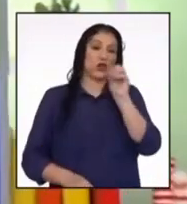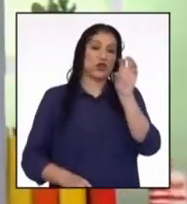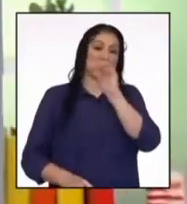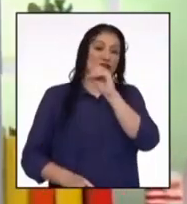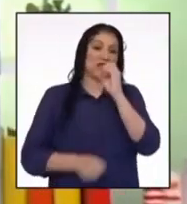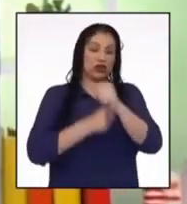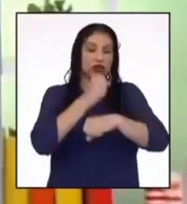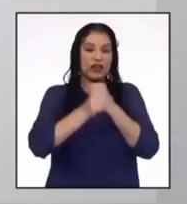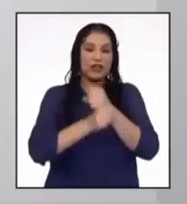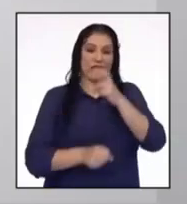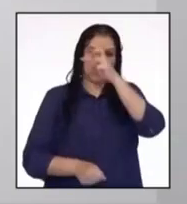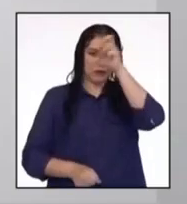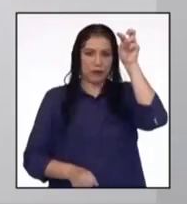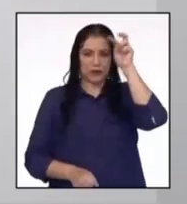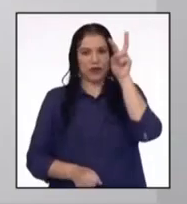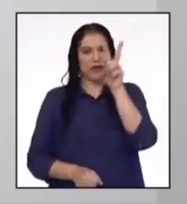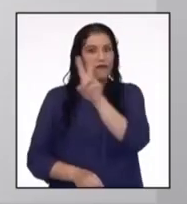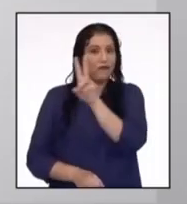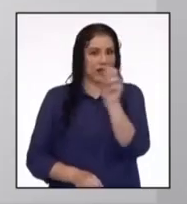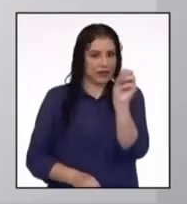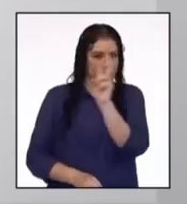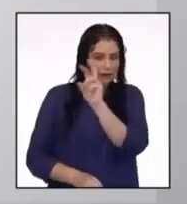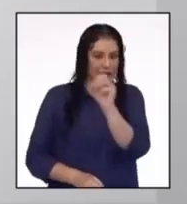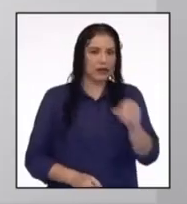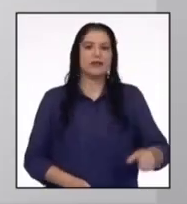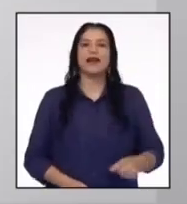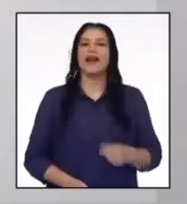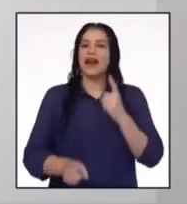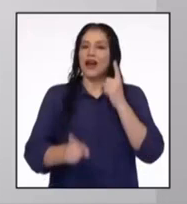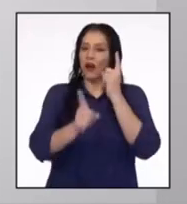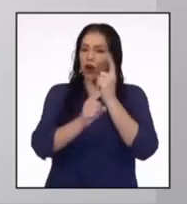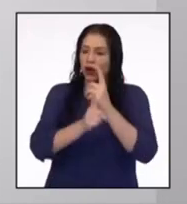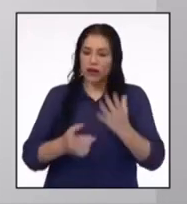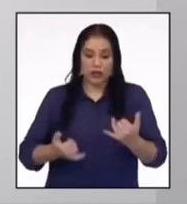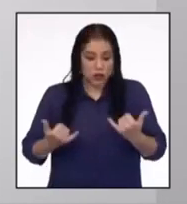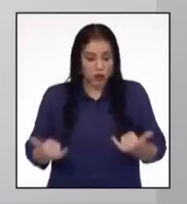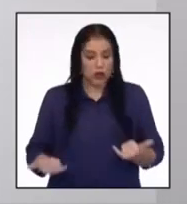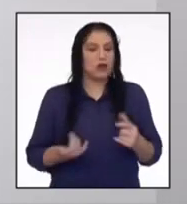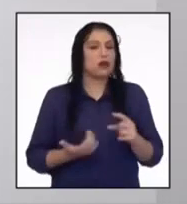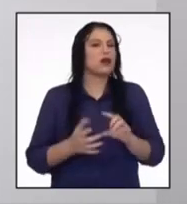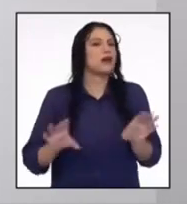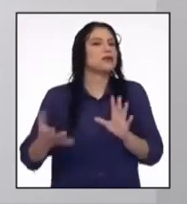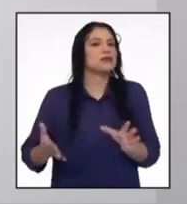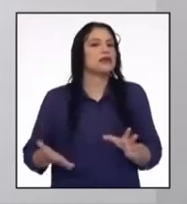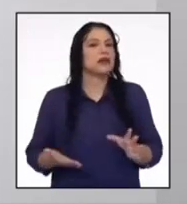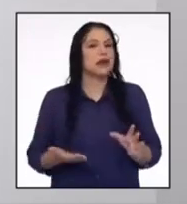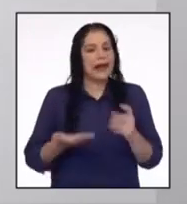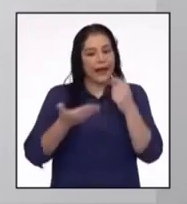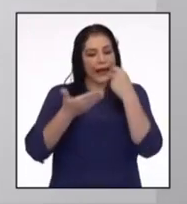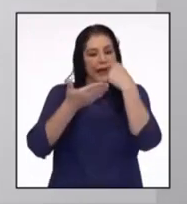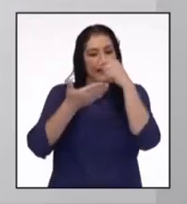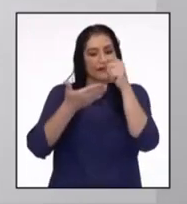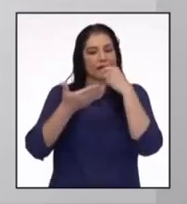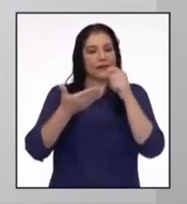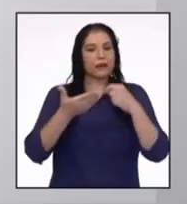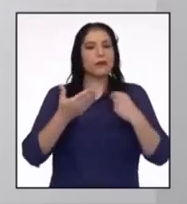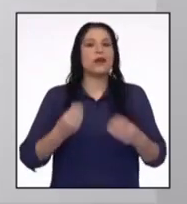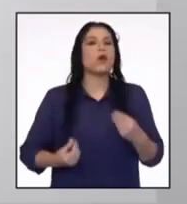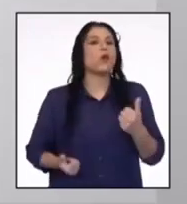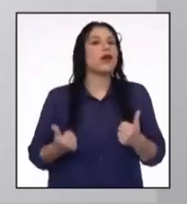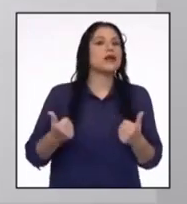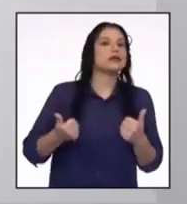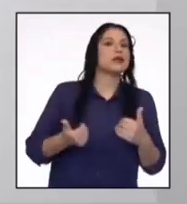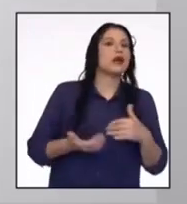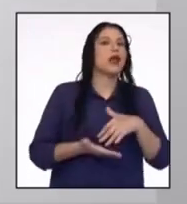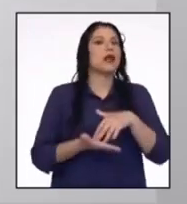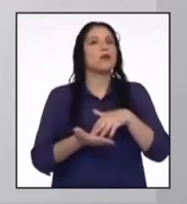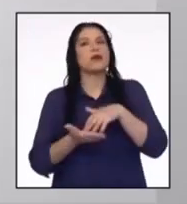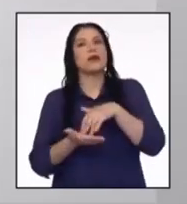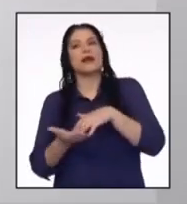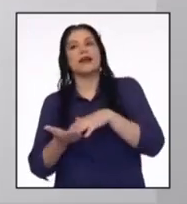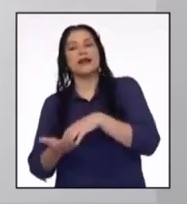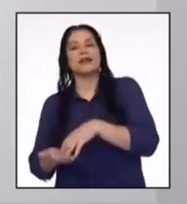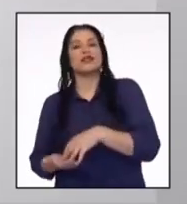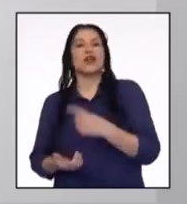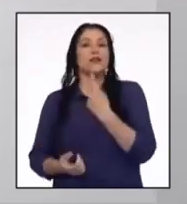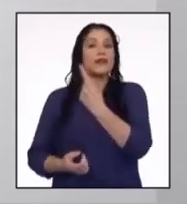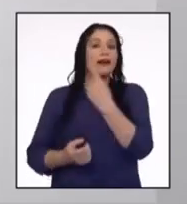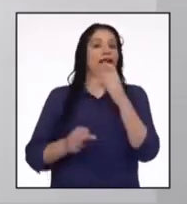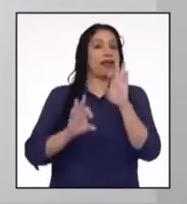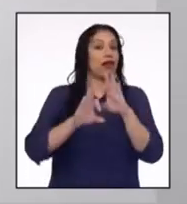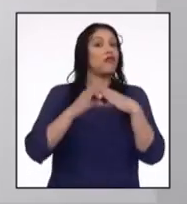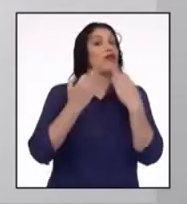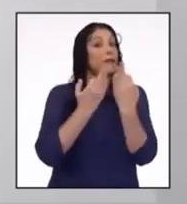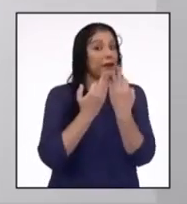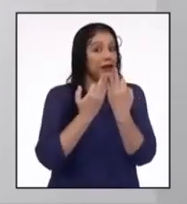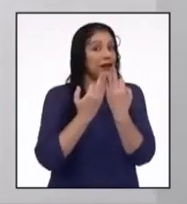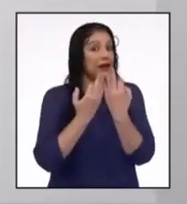promoción 2020. Así es, y lo que vamos a hacer hoy es evaluar el estado de vulnerabilidad de nuestras